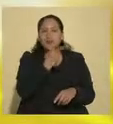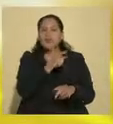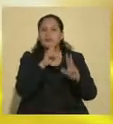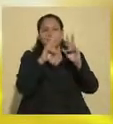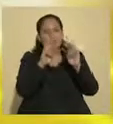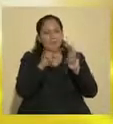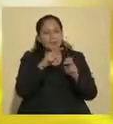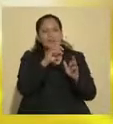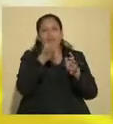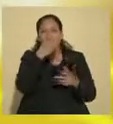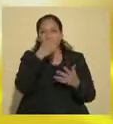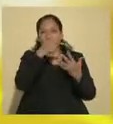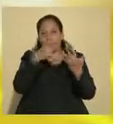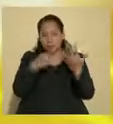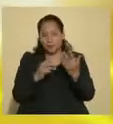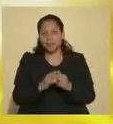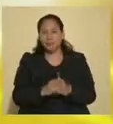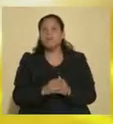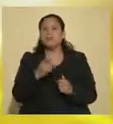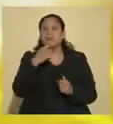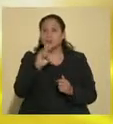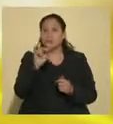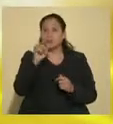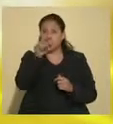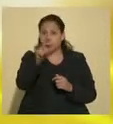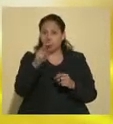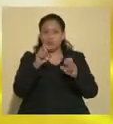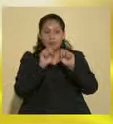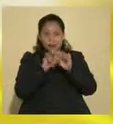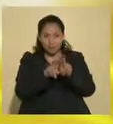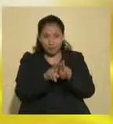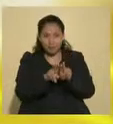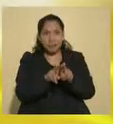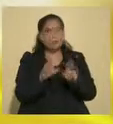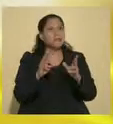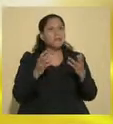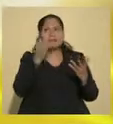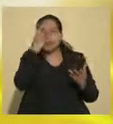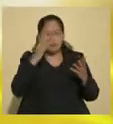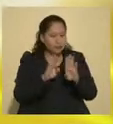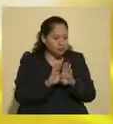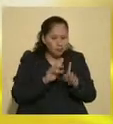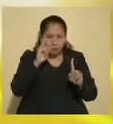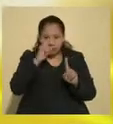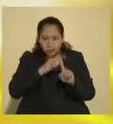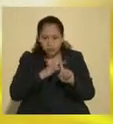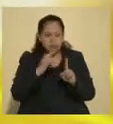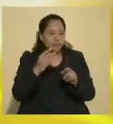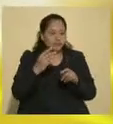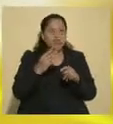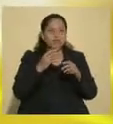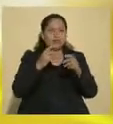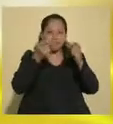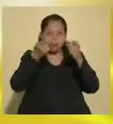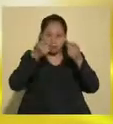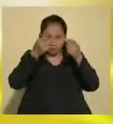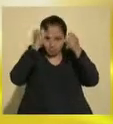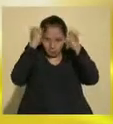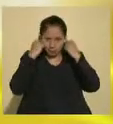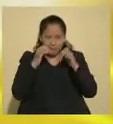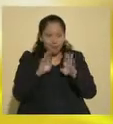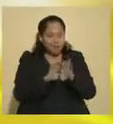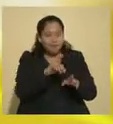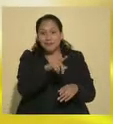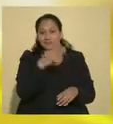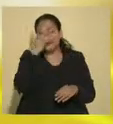muchos anticonceptivos, pero el día que te toque estar ya en ese momento, no saben ni cómo hacerlo, ni cómo ponérselo, etcétera. No puedes ni pensar.